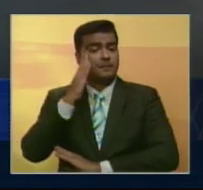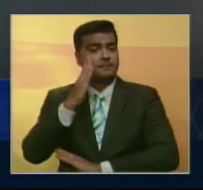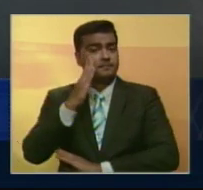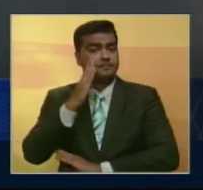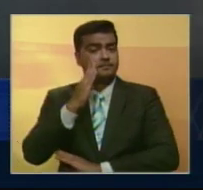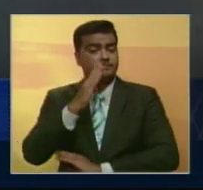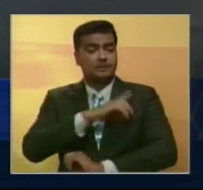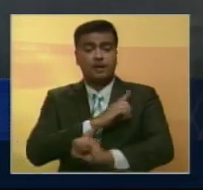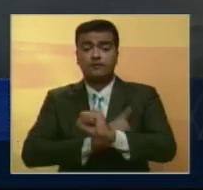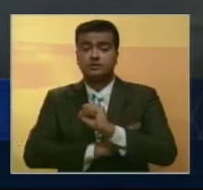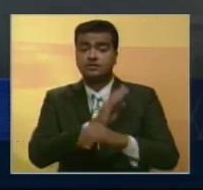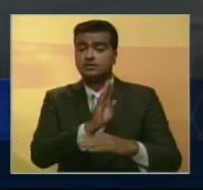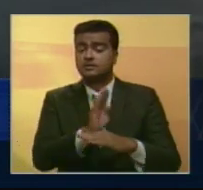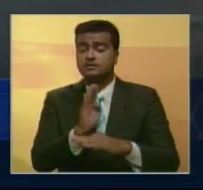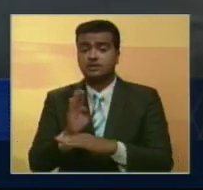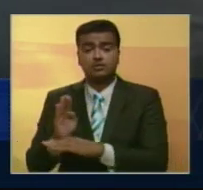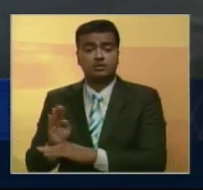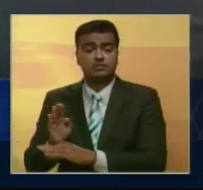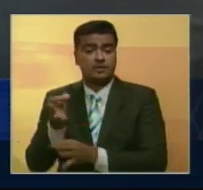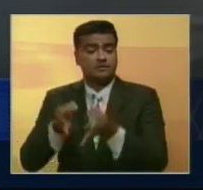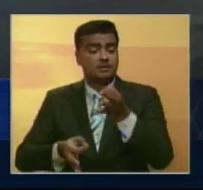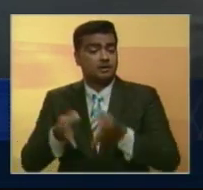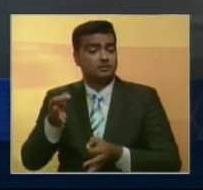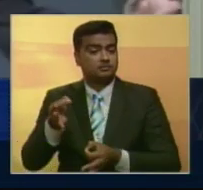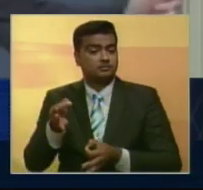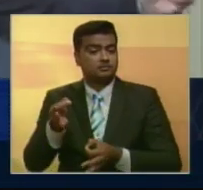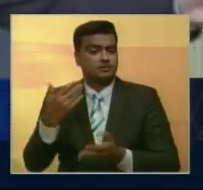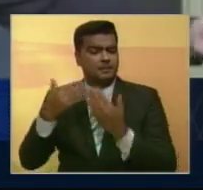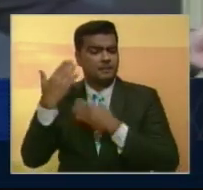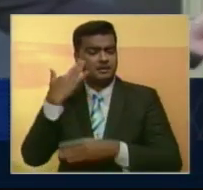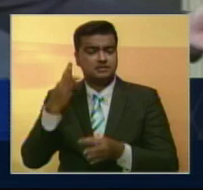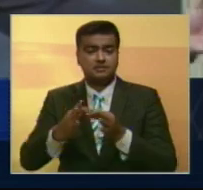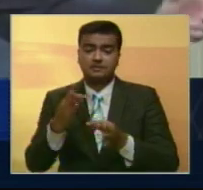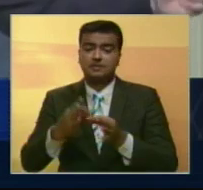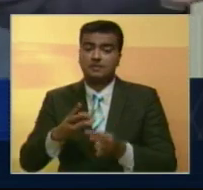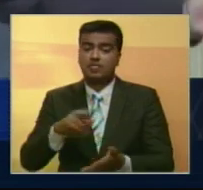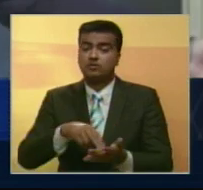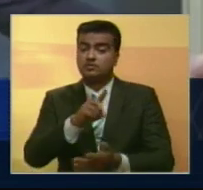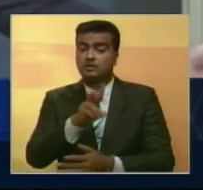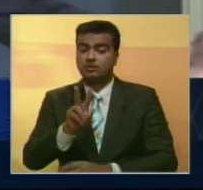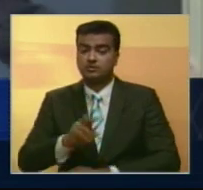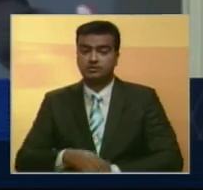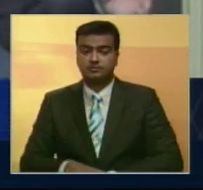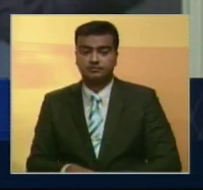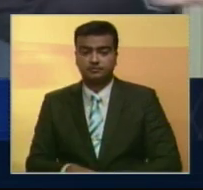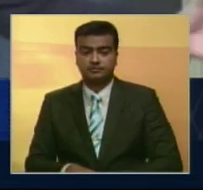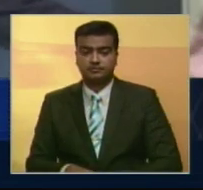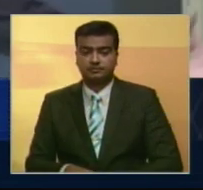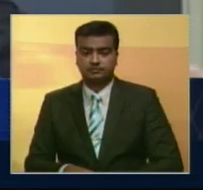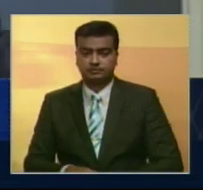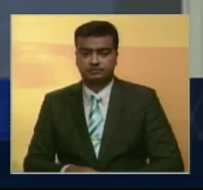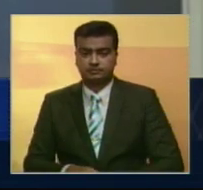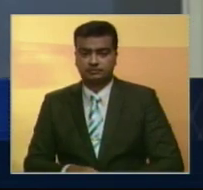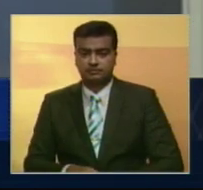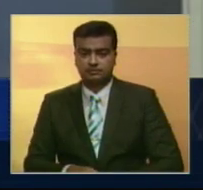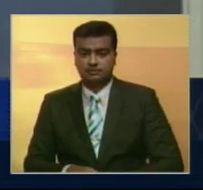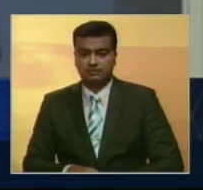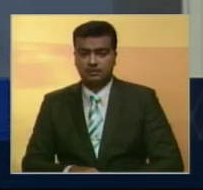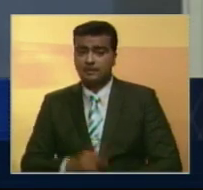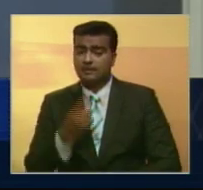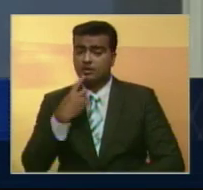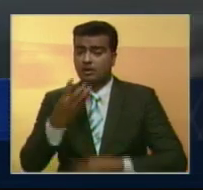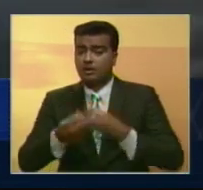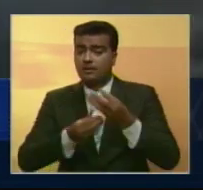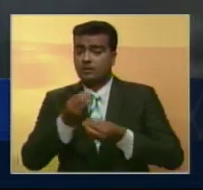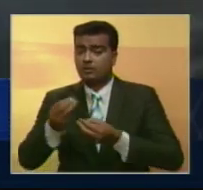de Seguridad con respecto al fiscal desde el mes de septiembre de 2012 hasta la actualidad. También se instruyó a los organismos para